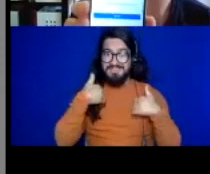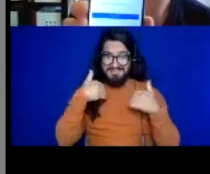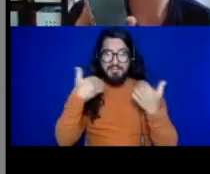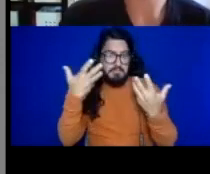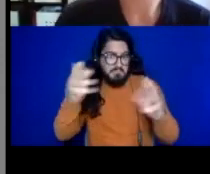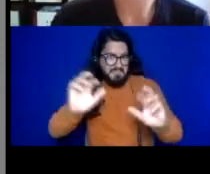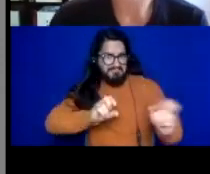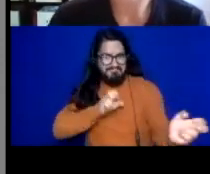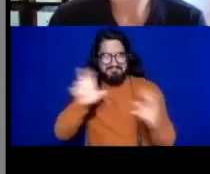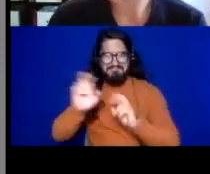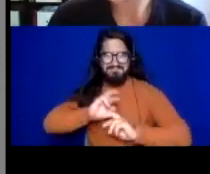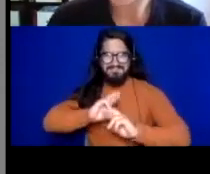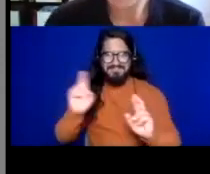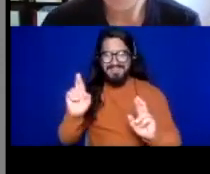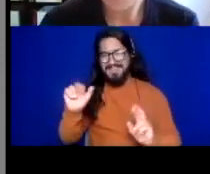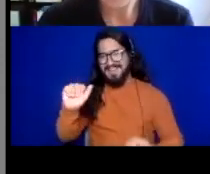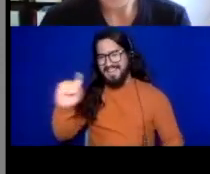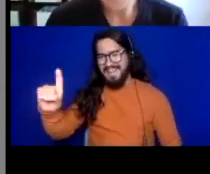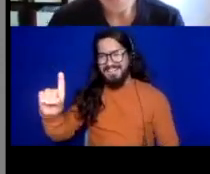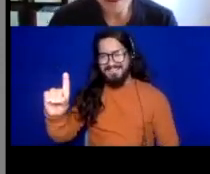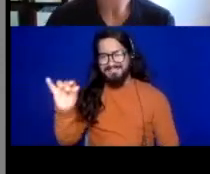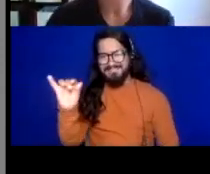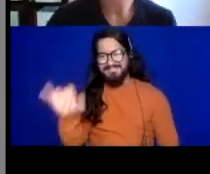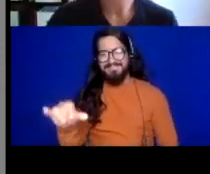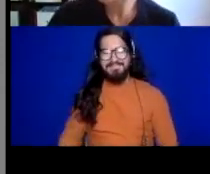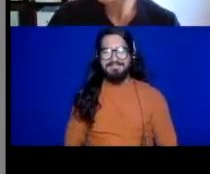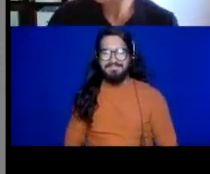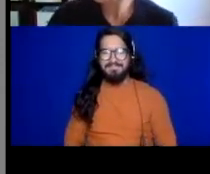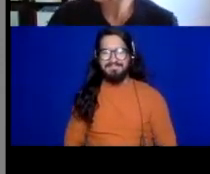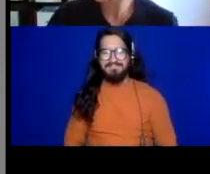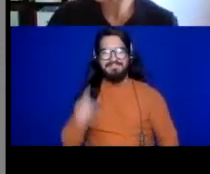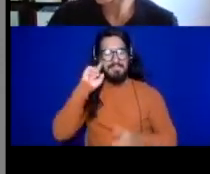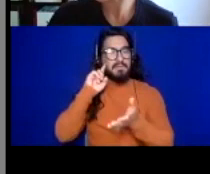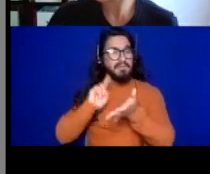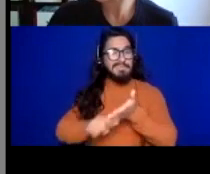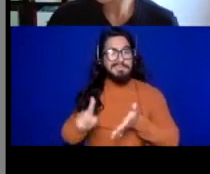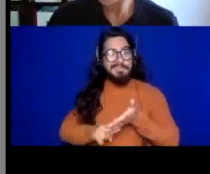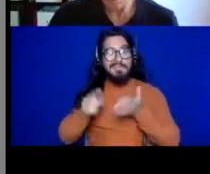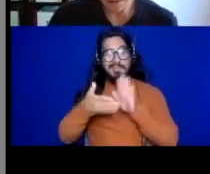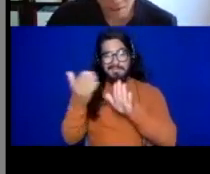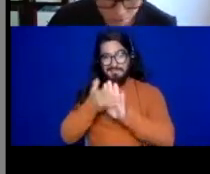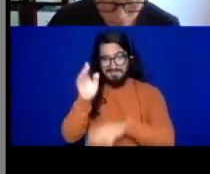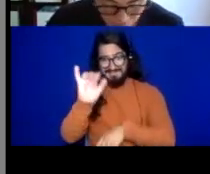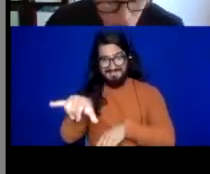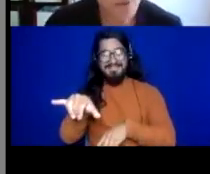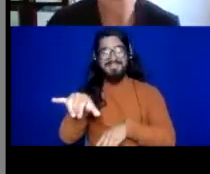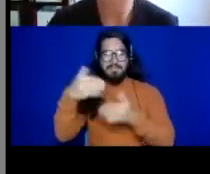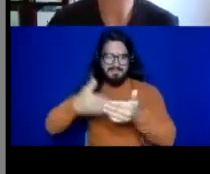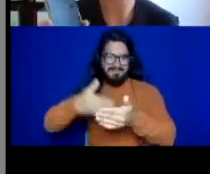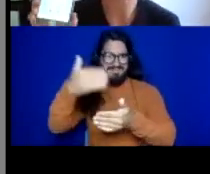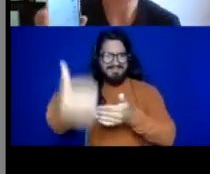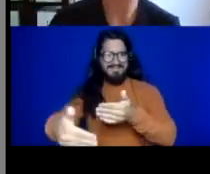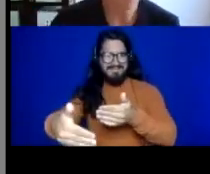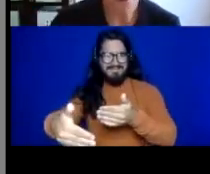pantalla y te lo añade a la aplicación de Authy. Y ahí verificas que funciona, le das clic